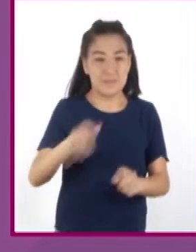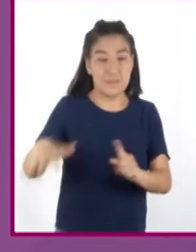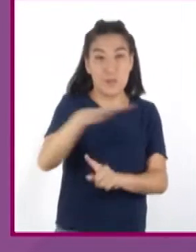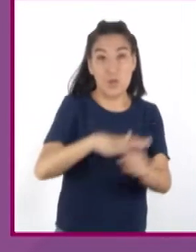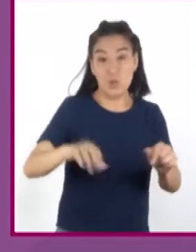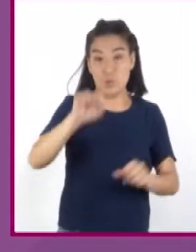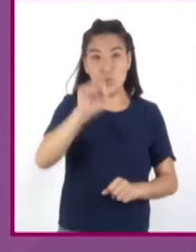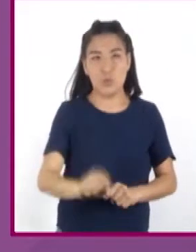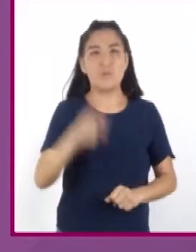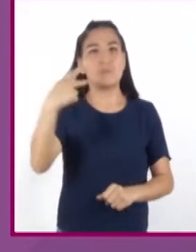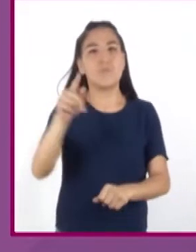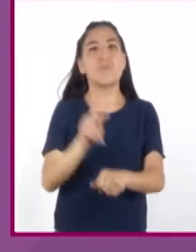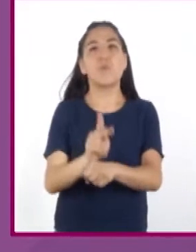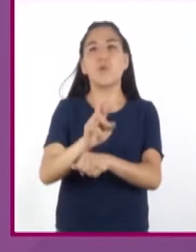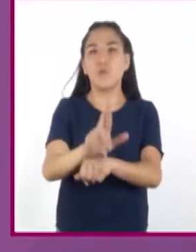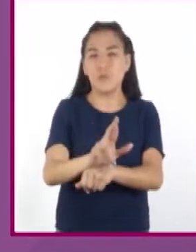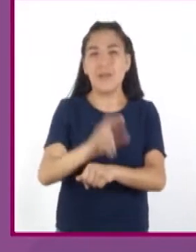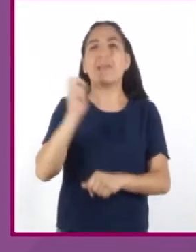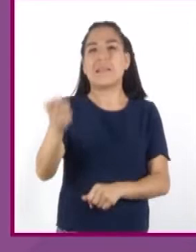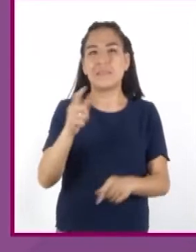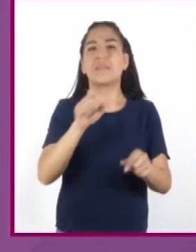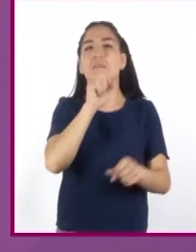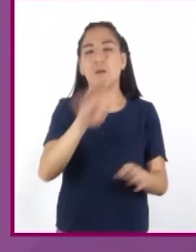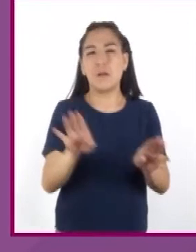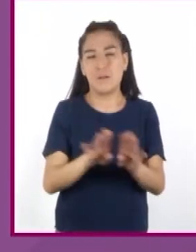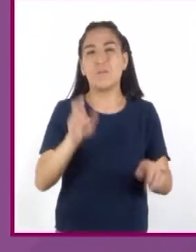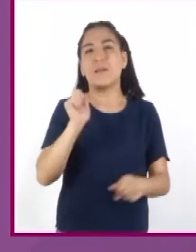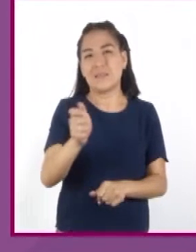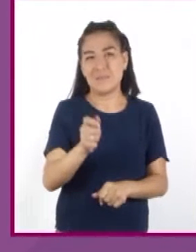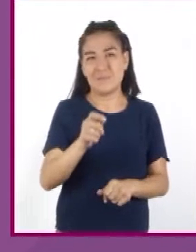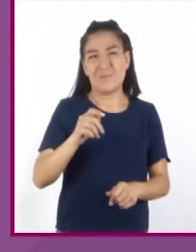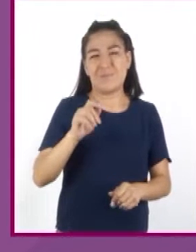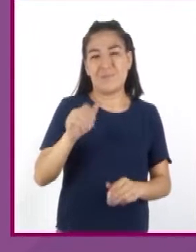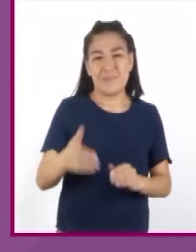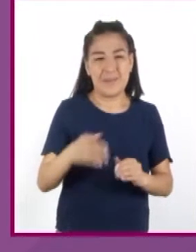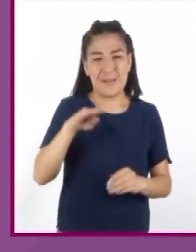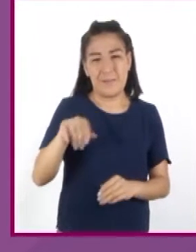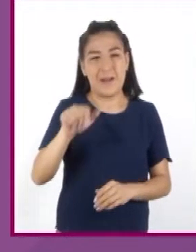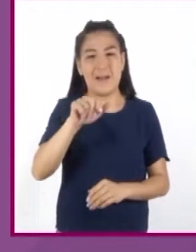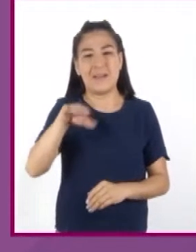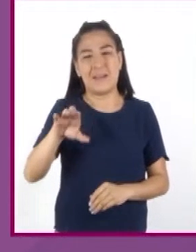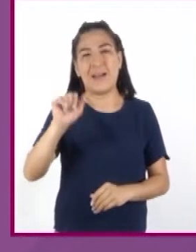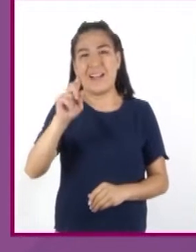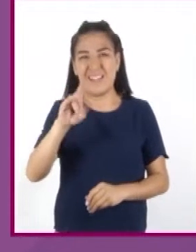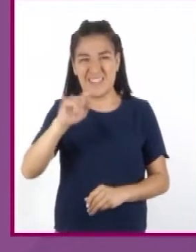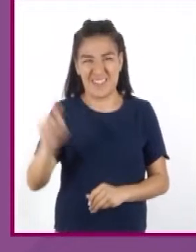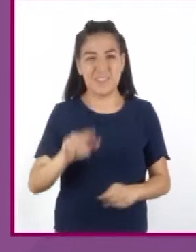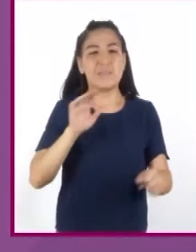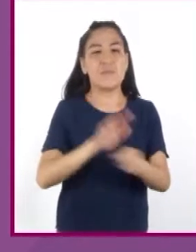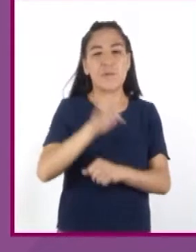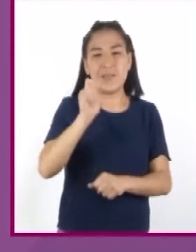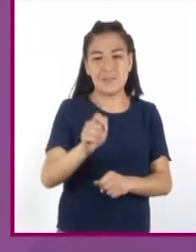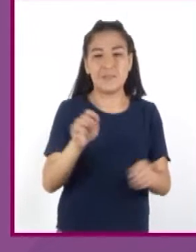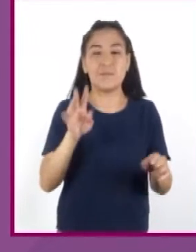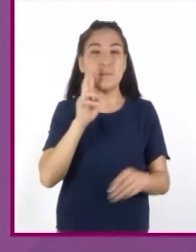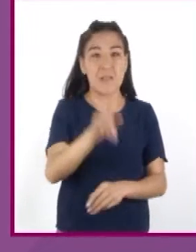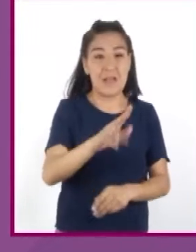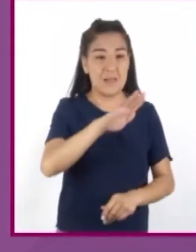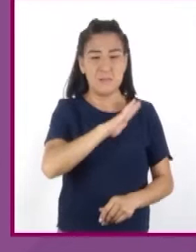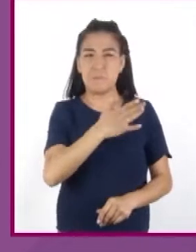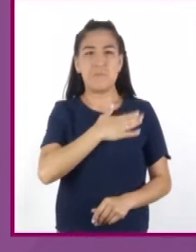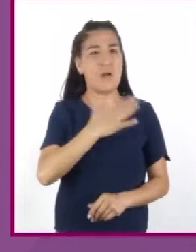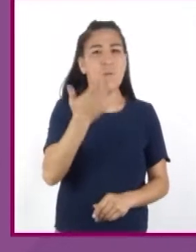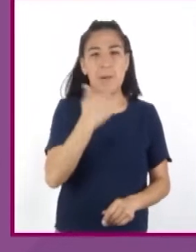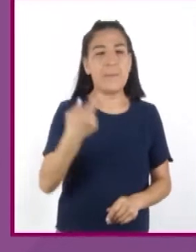sur de Portugal y en la región española llamada Doñana. Respecto a los fenicios, no se detecta que hayan aportado al español, pero